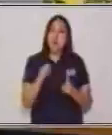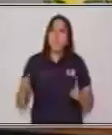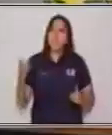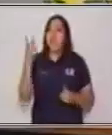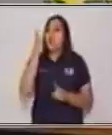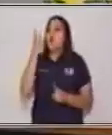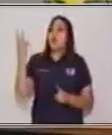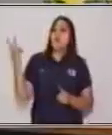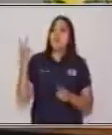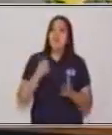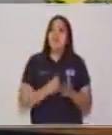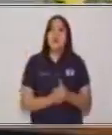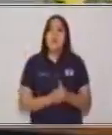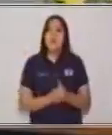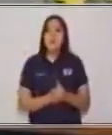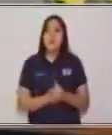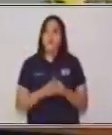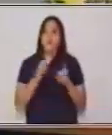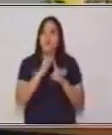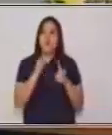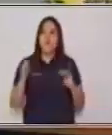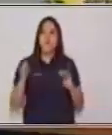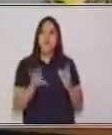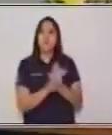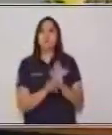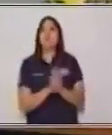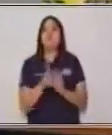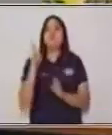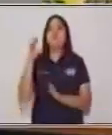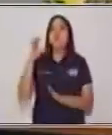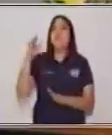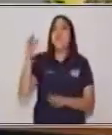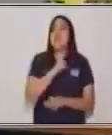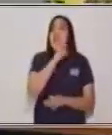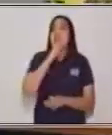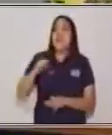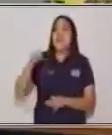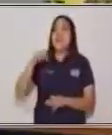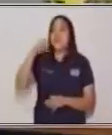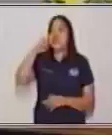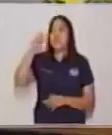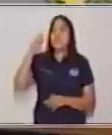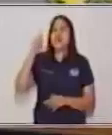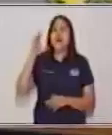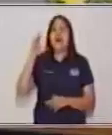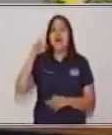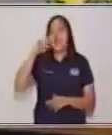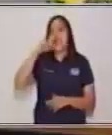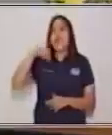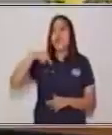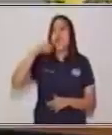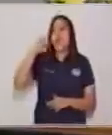veamos el siguiente ejemplo. El cantante talentoso interpreta hermosos sonetos a su